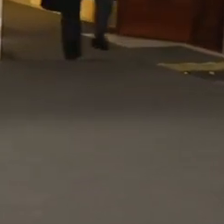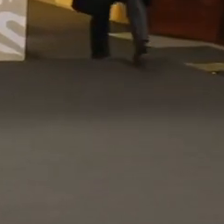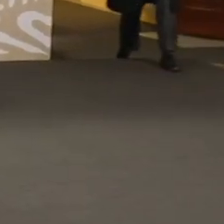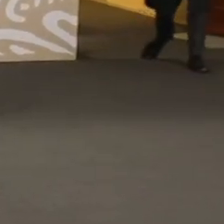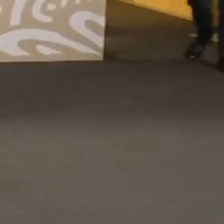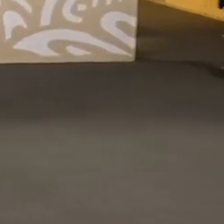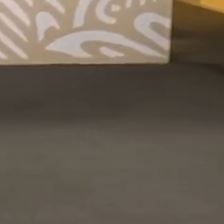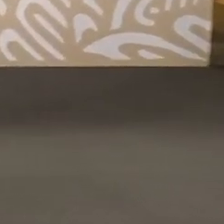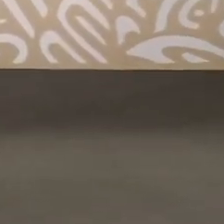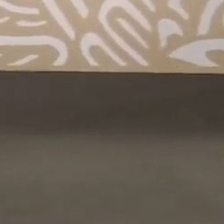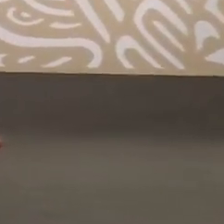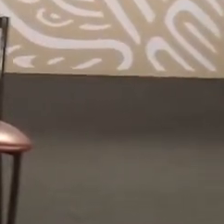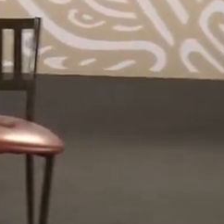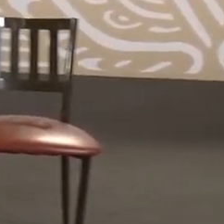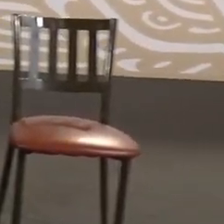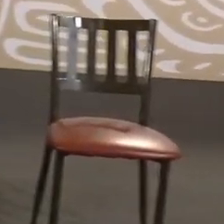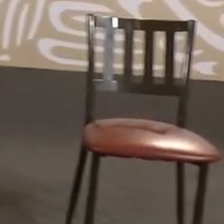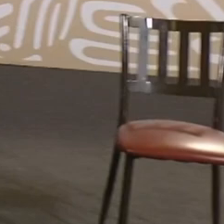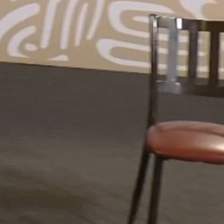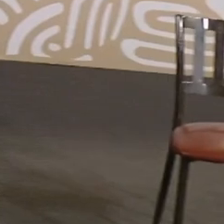Ánimo.